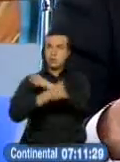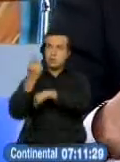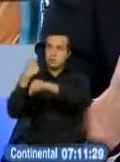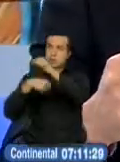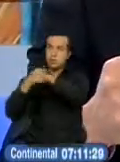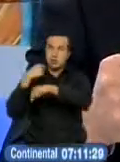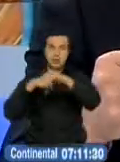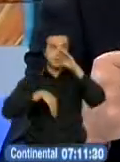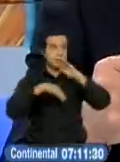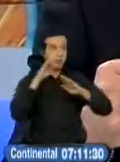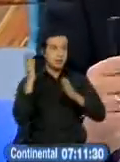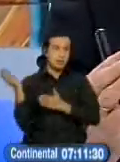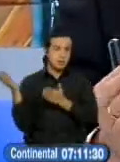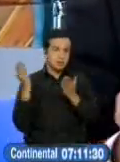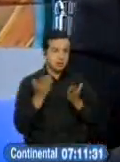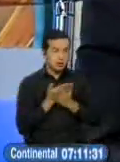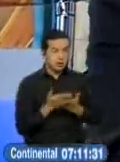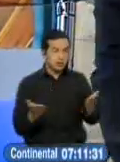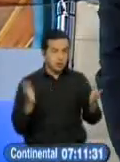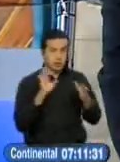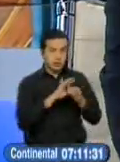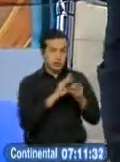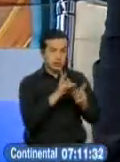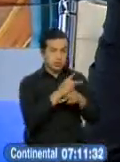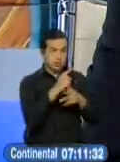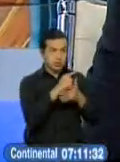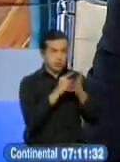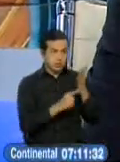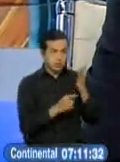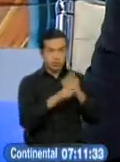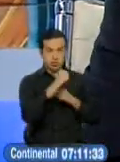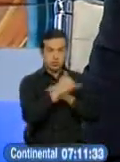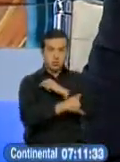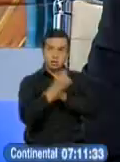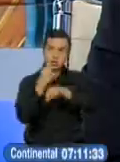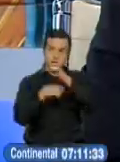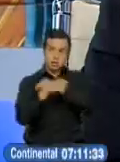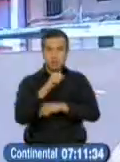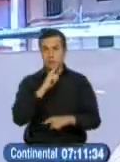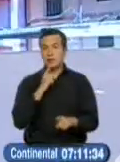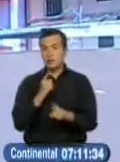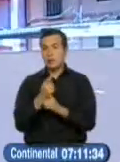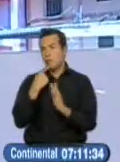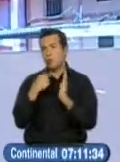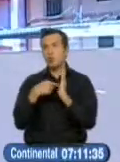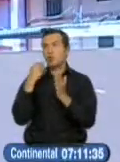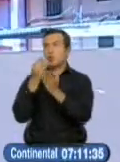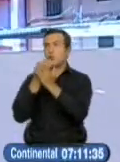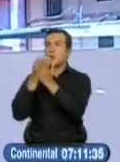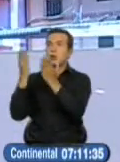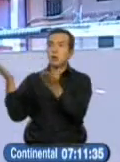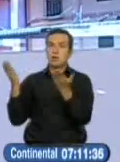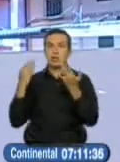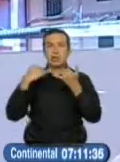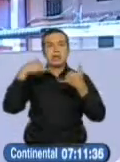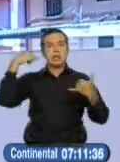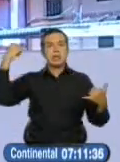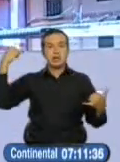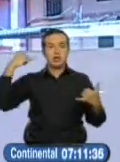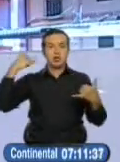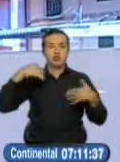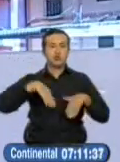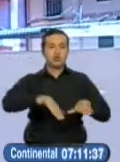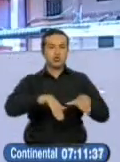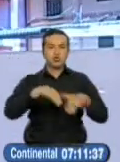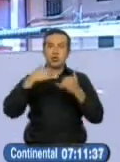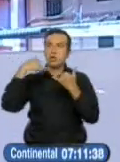prima viene relacionada con el encadenamiento de producción para poder exportar. Correcto. Nosotros, por ejemplo, importamos hilados para tejer.